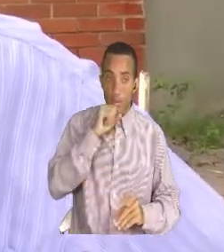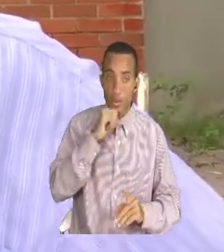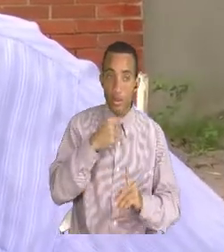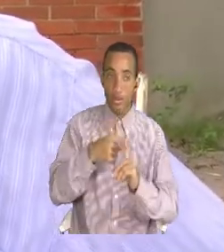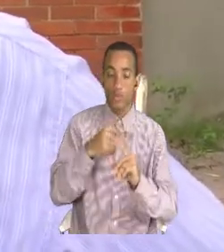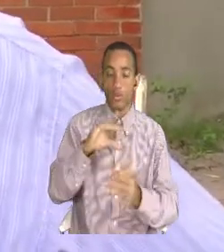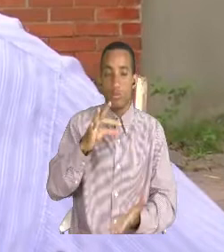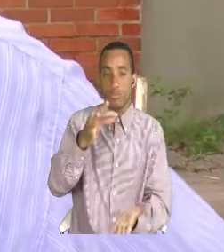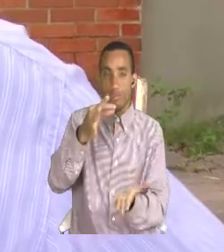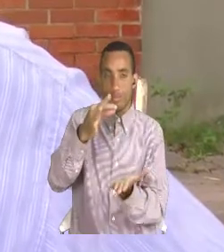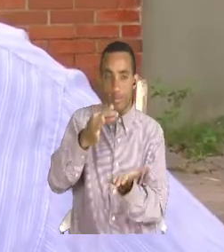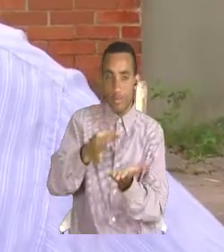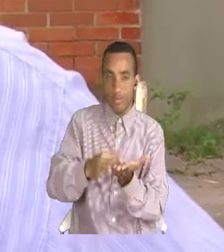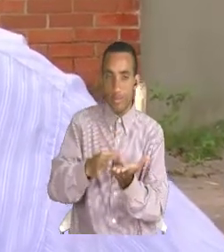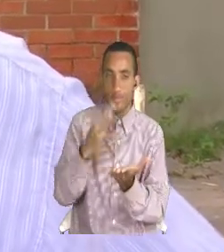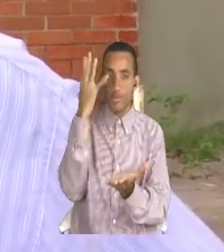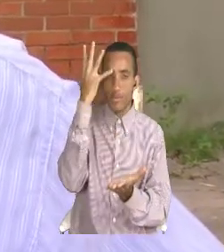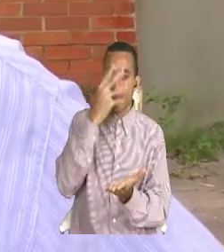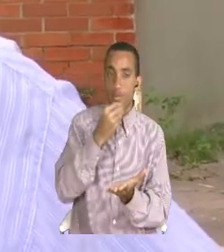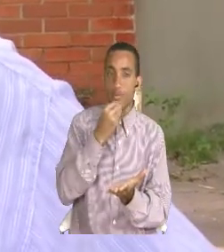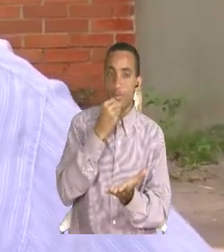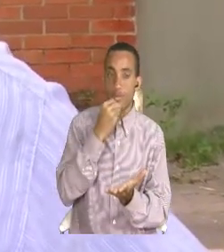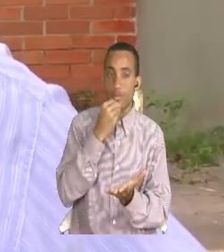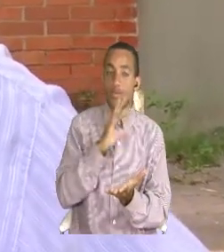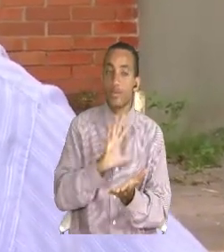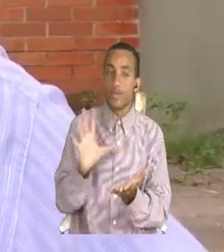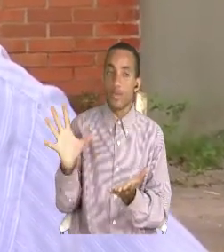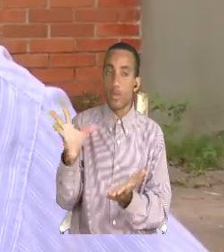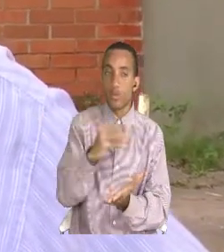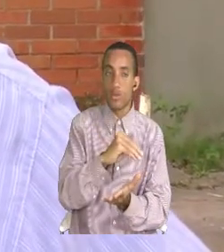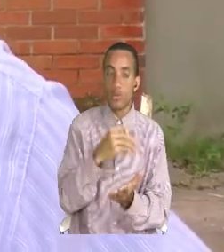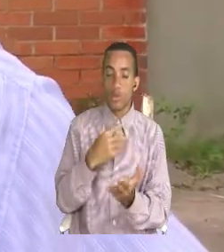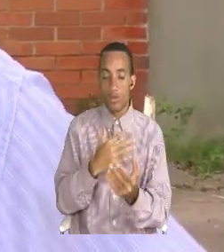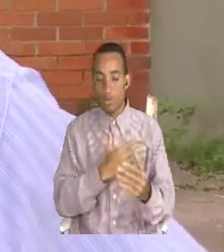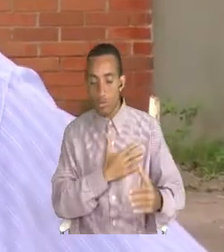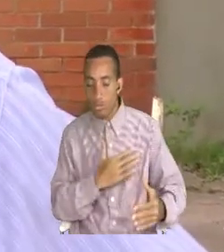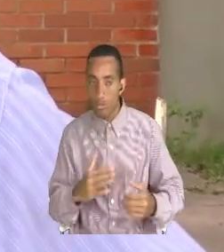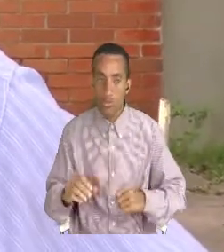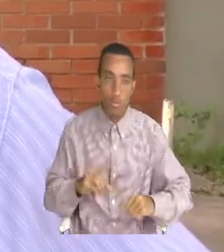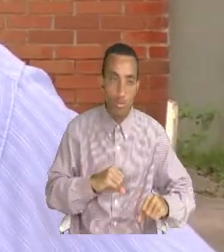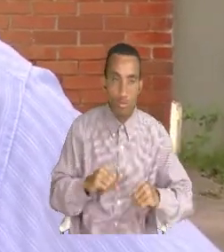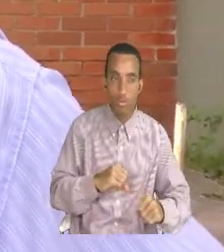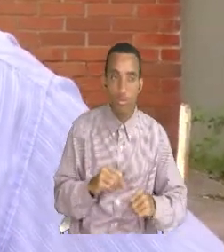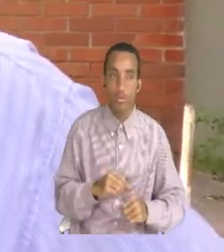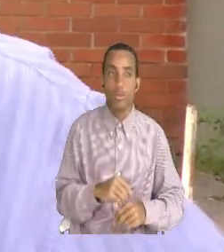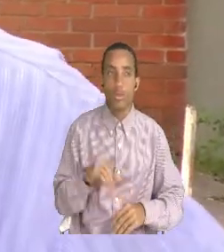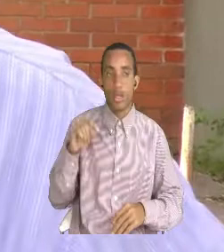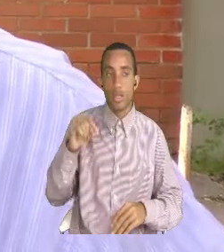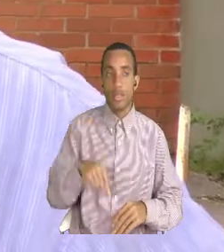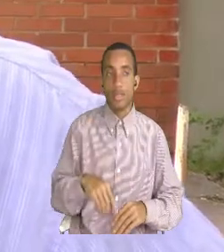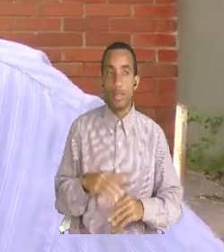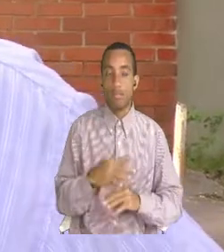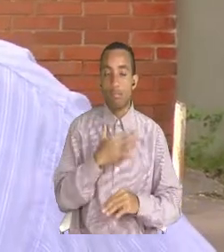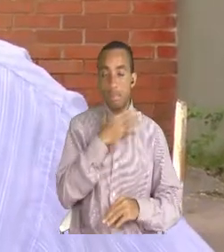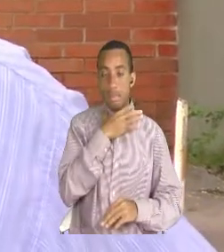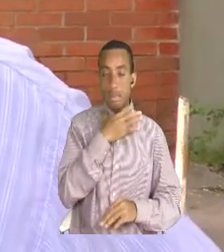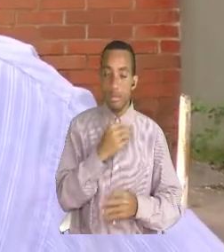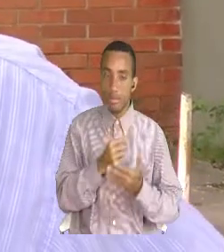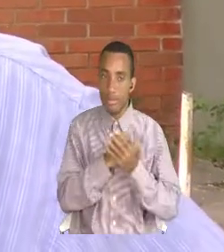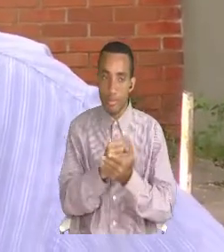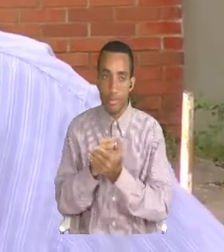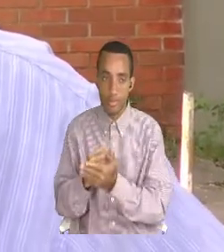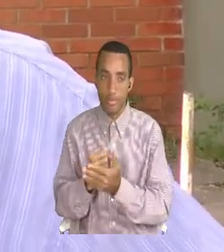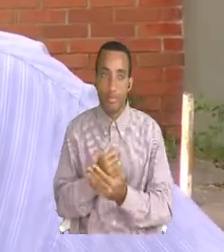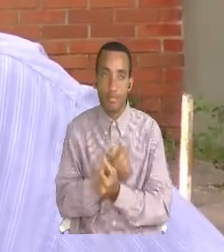capital muy bonita, muy hermosa, y la gente es muy colaborada con uno cuando llega uno mal aquí a Barranca Bermeja. Por eso ya la